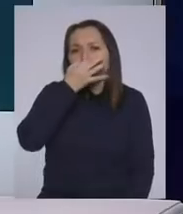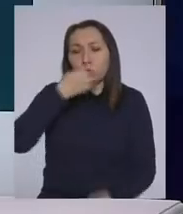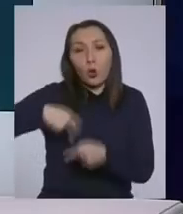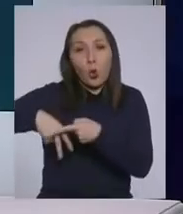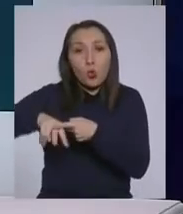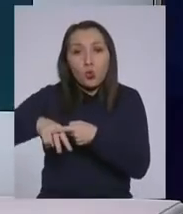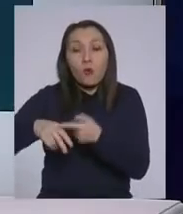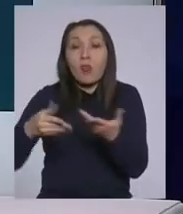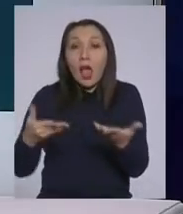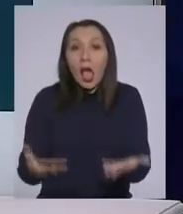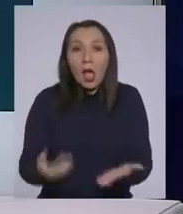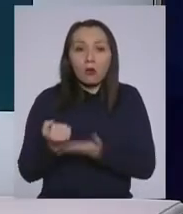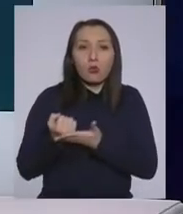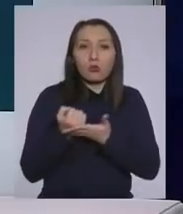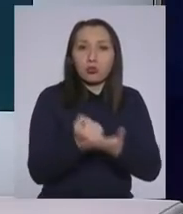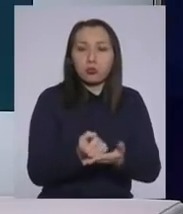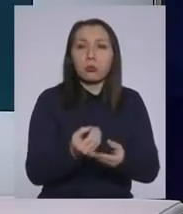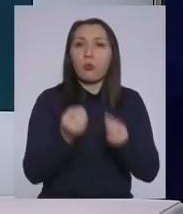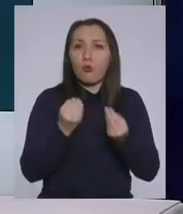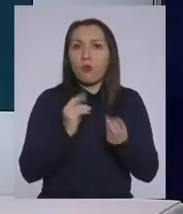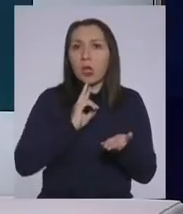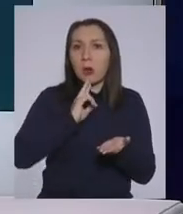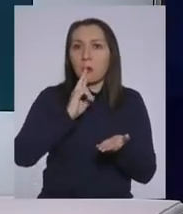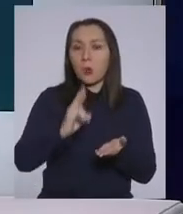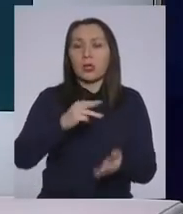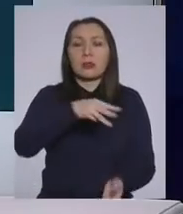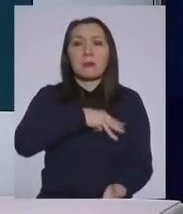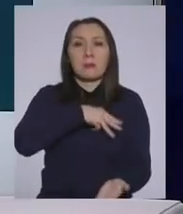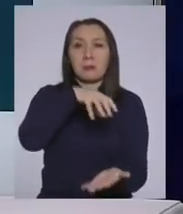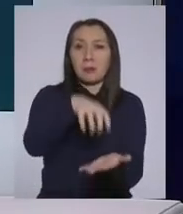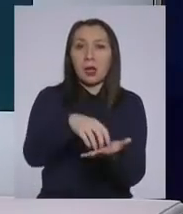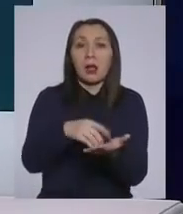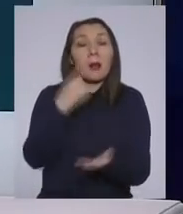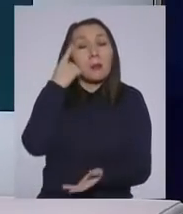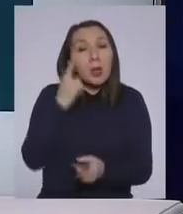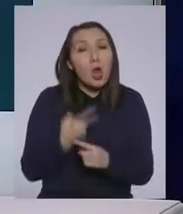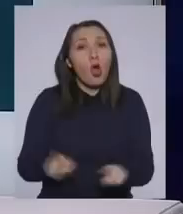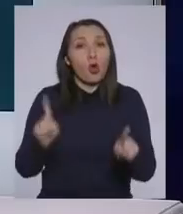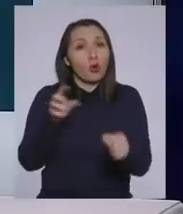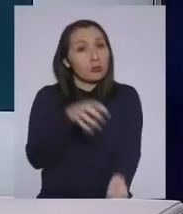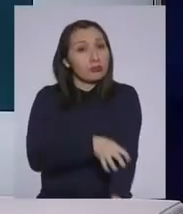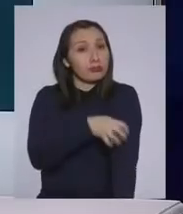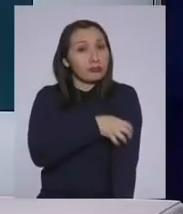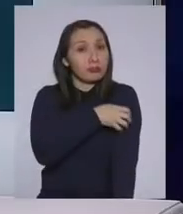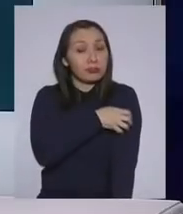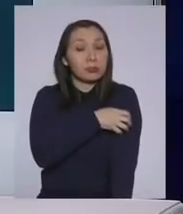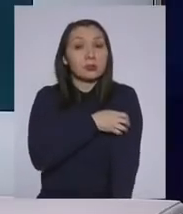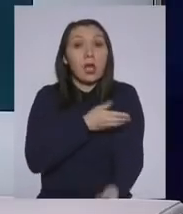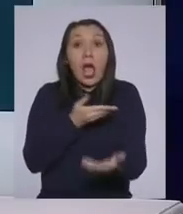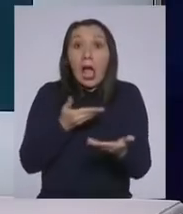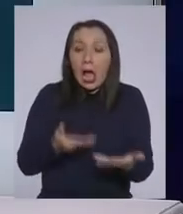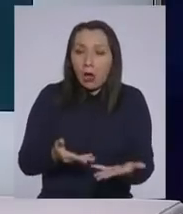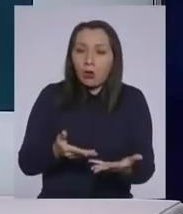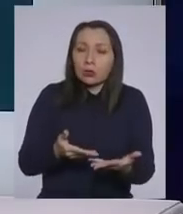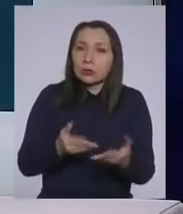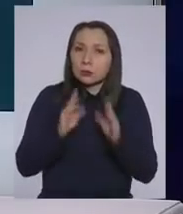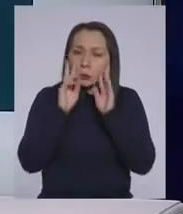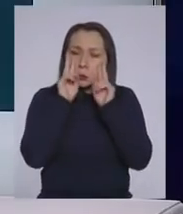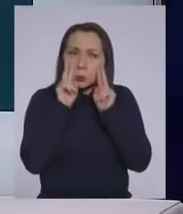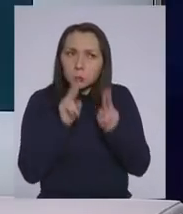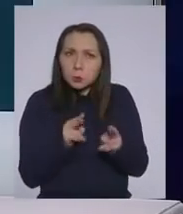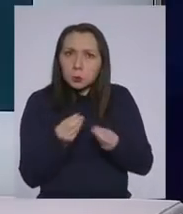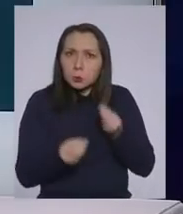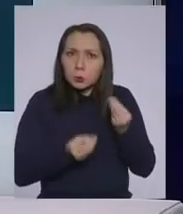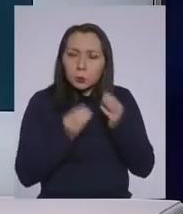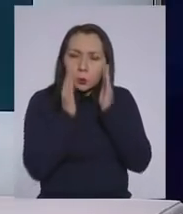y ahora está respondiendo en la región metropolitana. Pero también tenemos otras regiones del país en donde estamos muy atentos a lo que